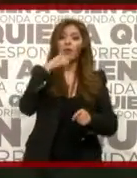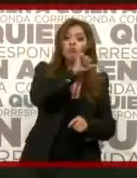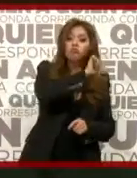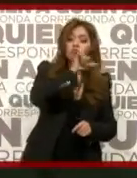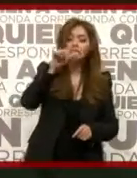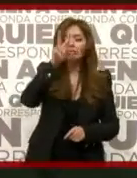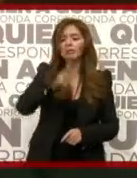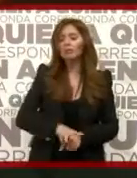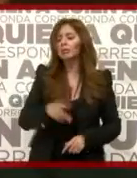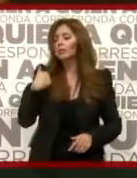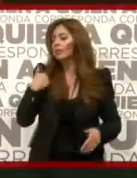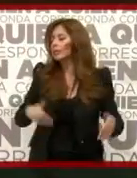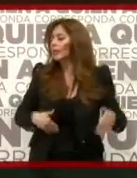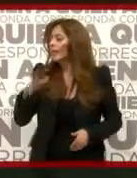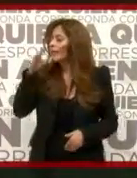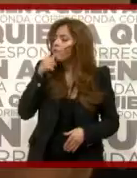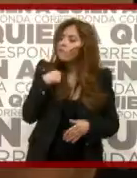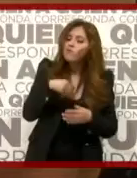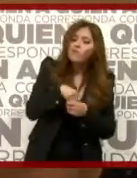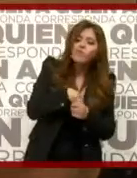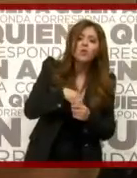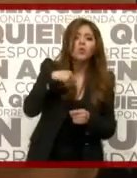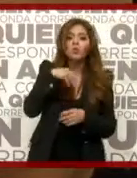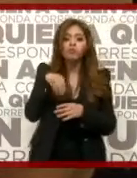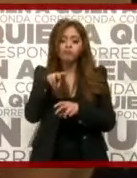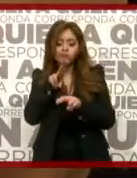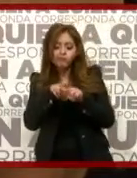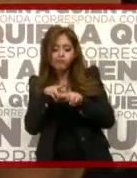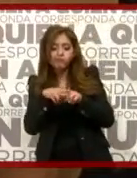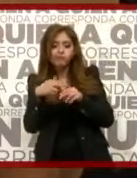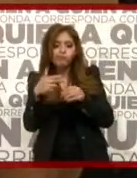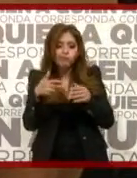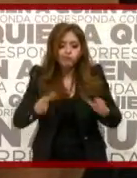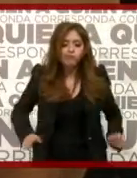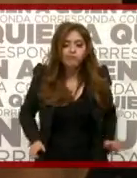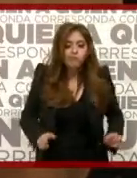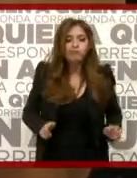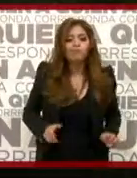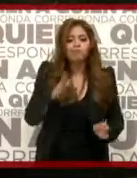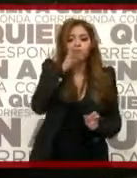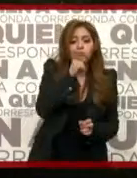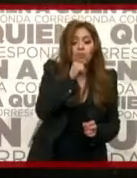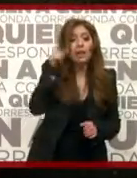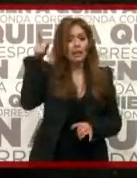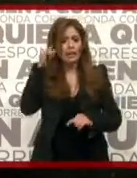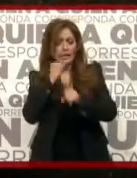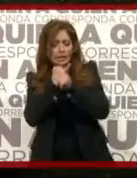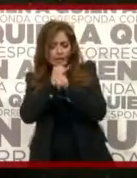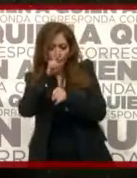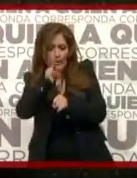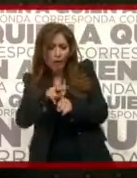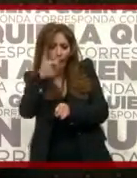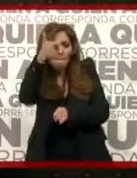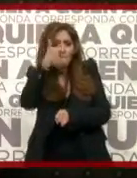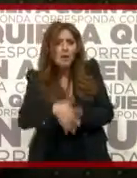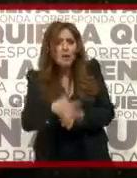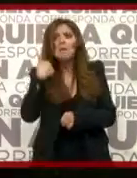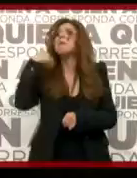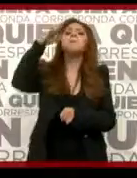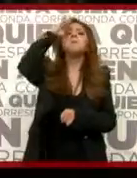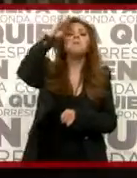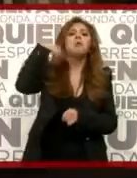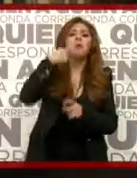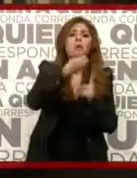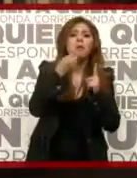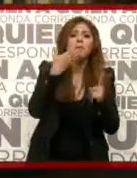para mí era molesto porque no cabía la silla de ruedas con facilidad. En internet encontró la oferta y todo parecía estar en